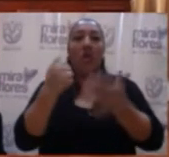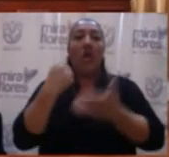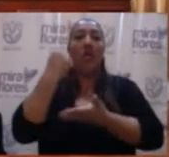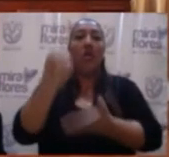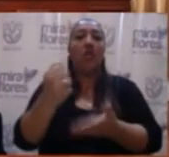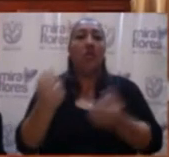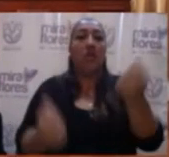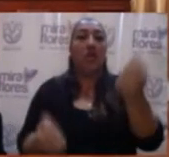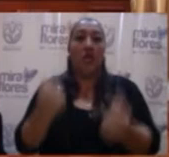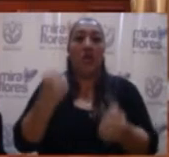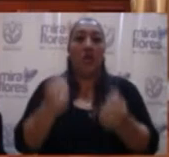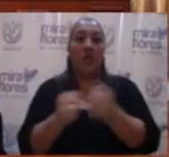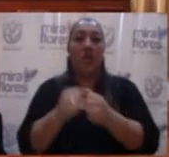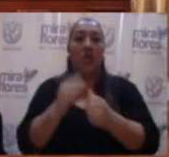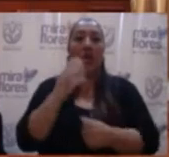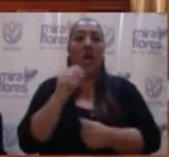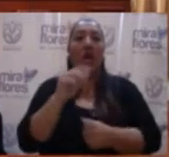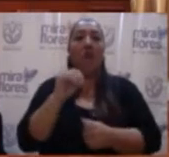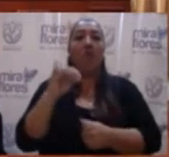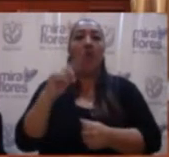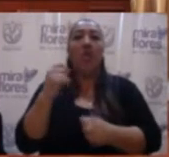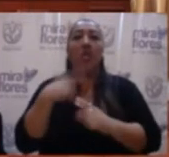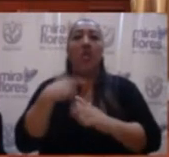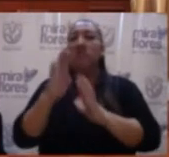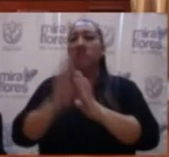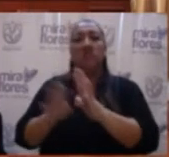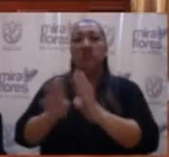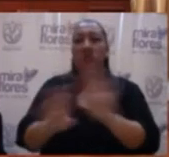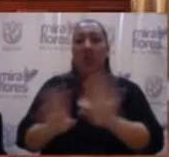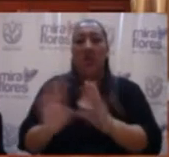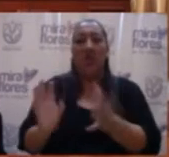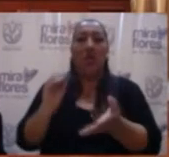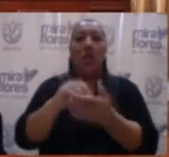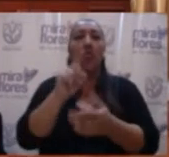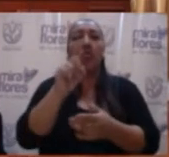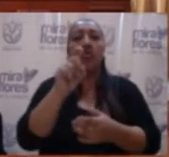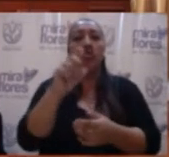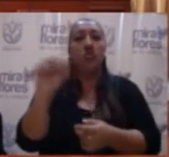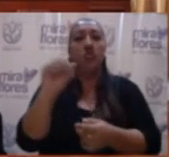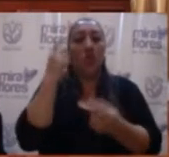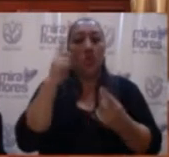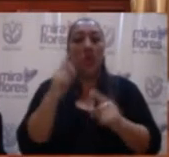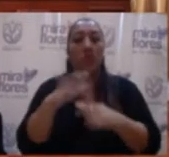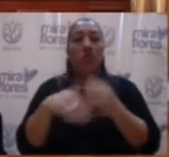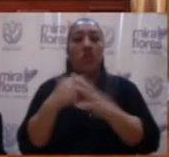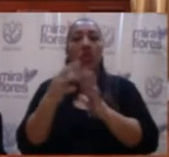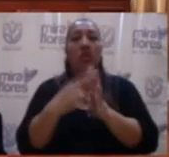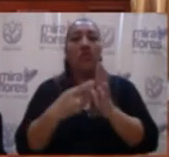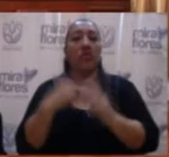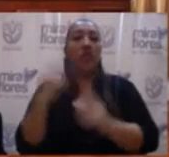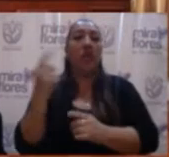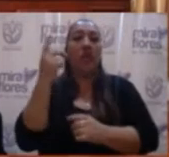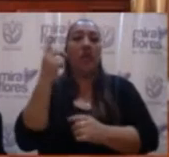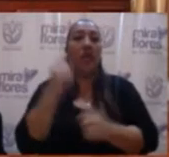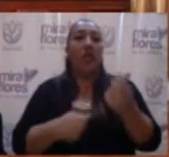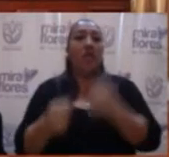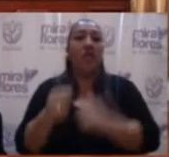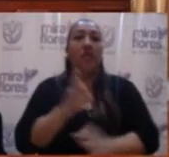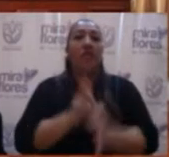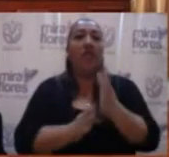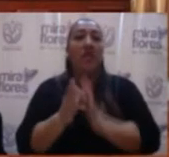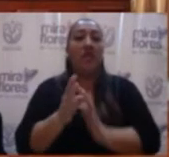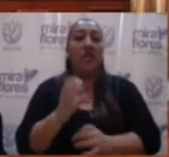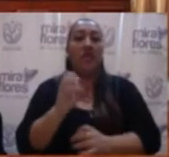vehicular consistente en una camioneta dada de baja cuyo valor asciende a un sol, acorde con lo indicado en la resolución de Gerencia de Administración y